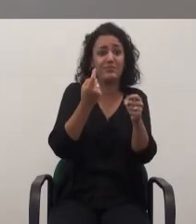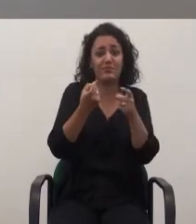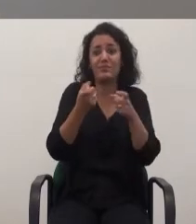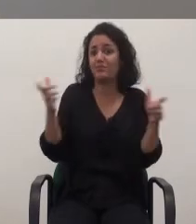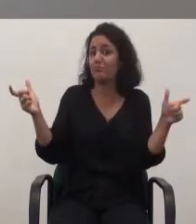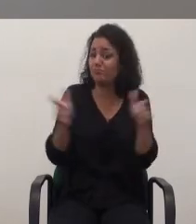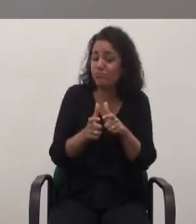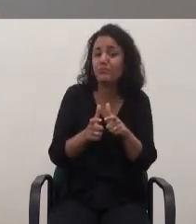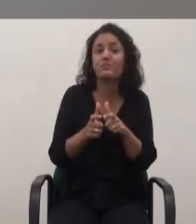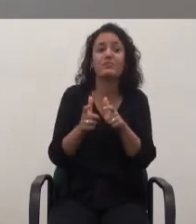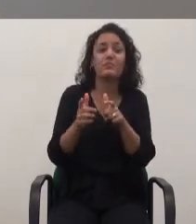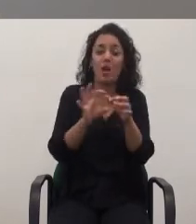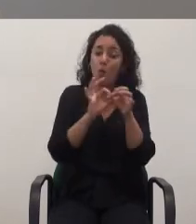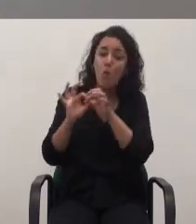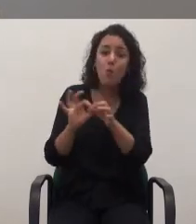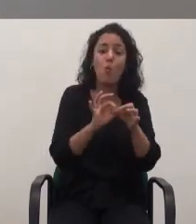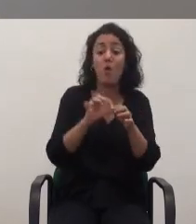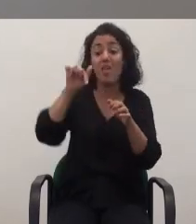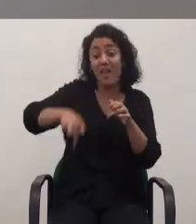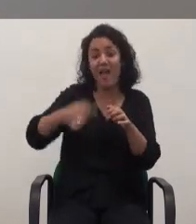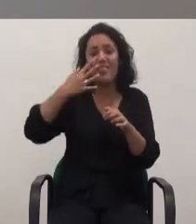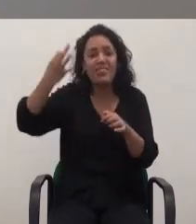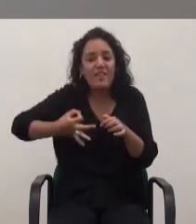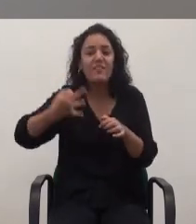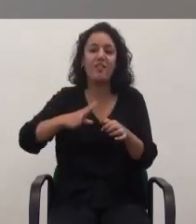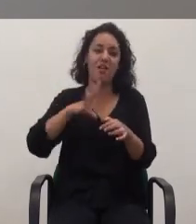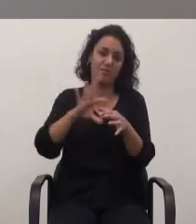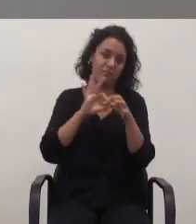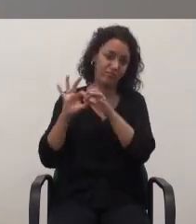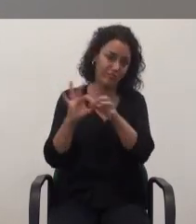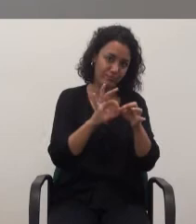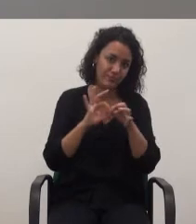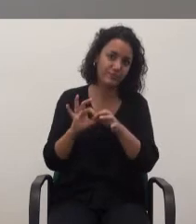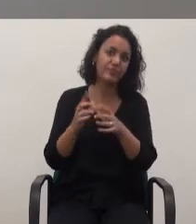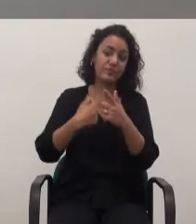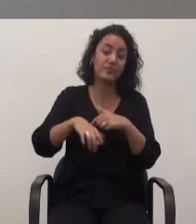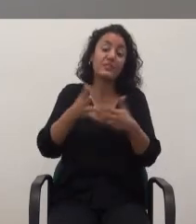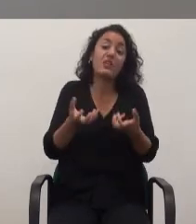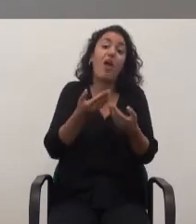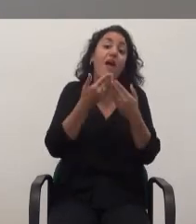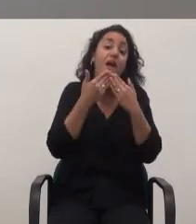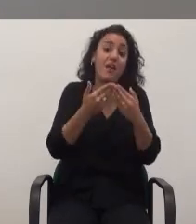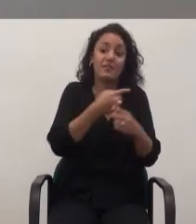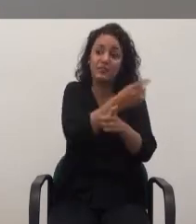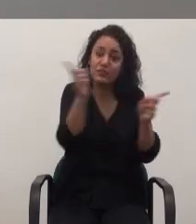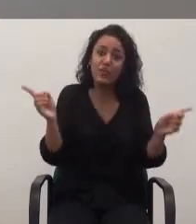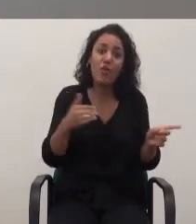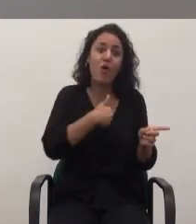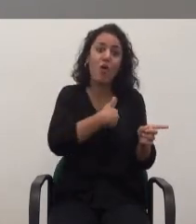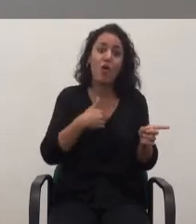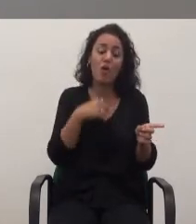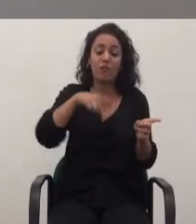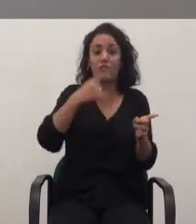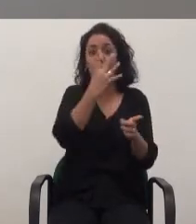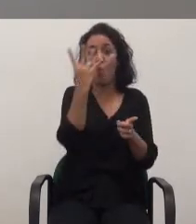lugar súper colectivo, y bueno, agradecer realmente a cada uno de ustedes desde su rol, todo lo que ha hecho en estos